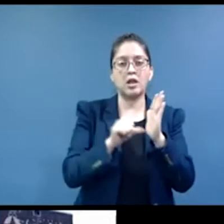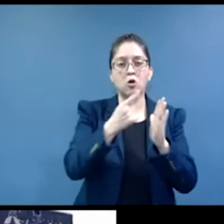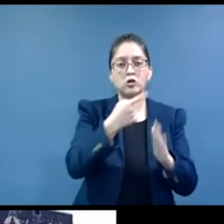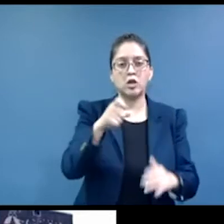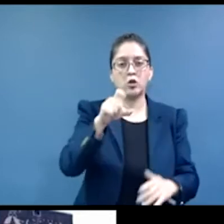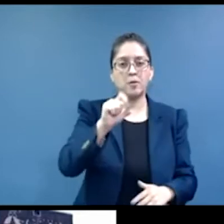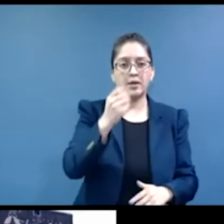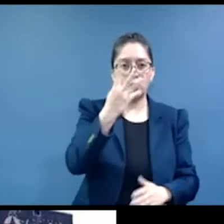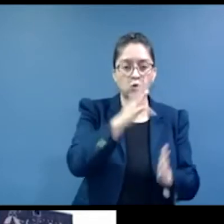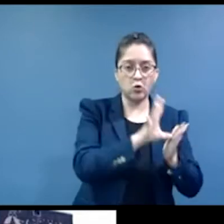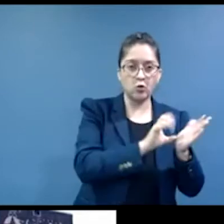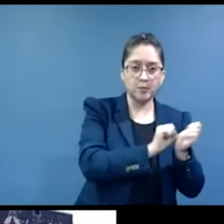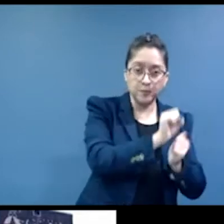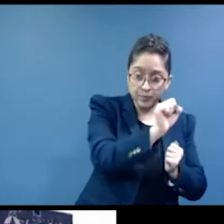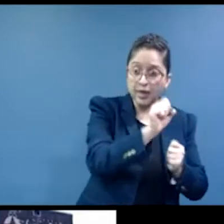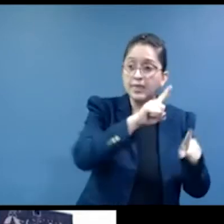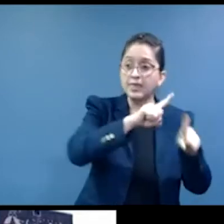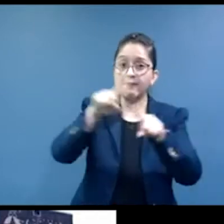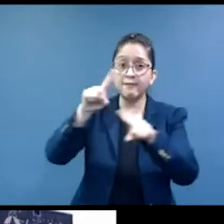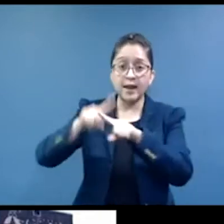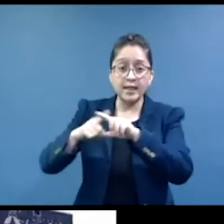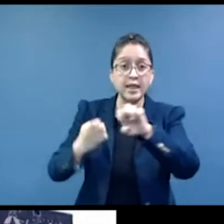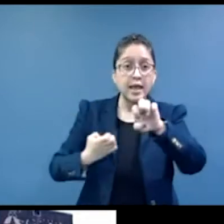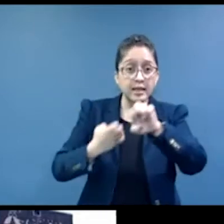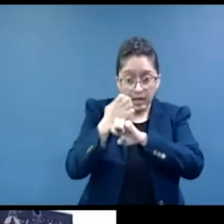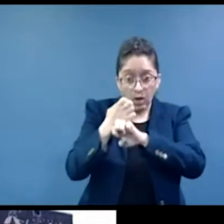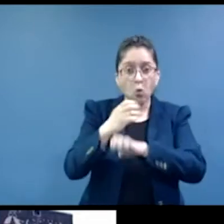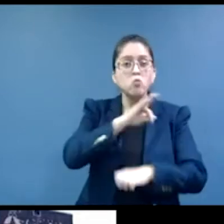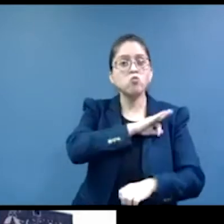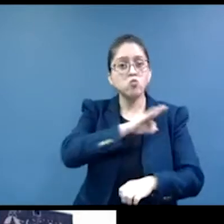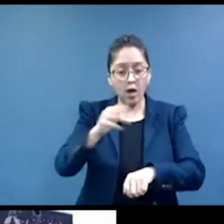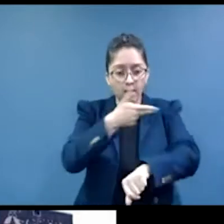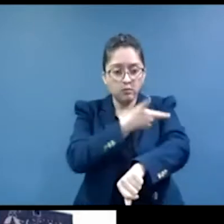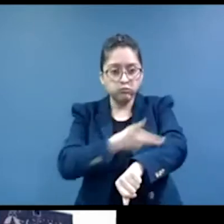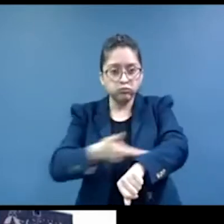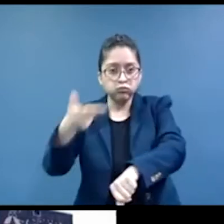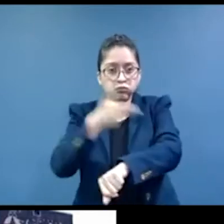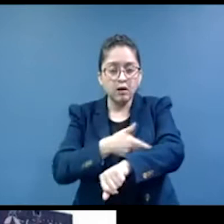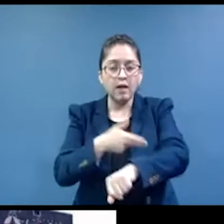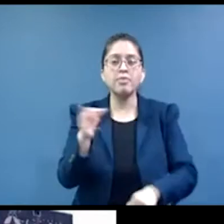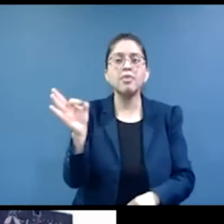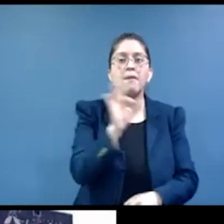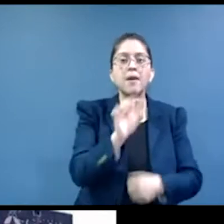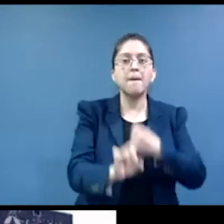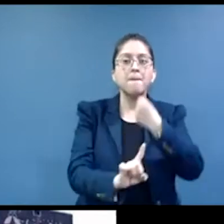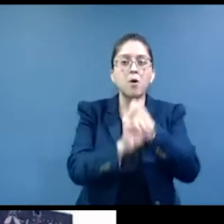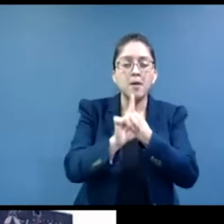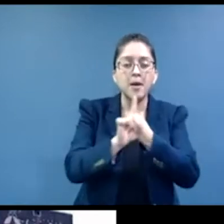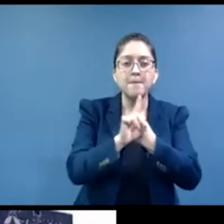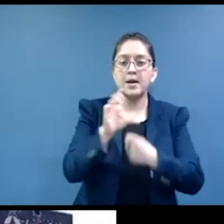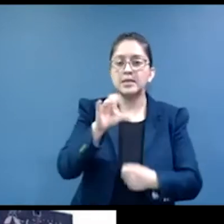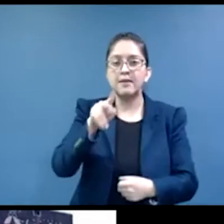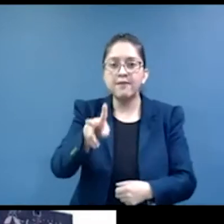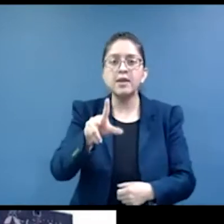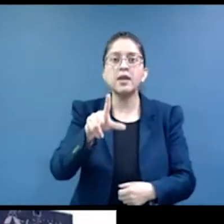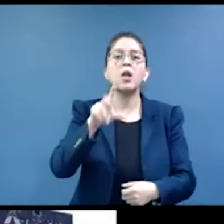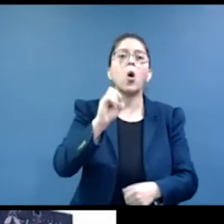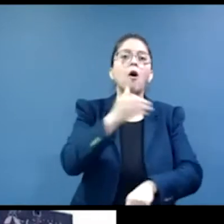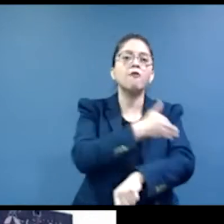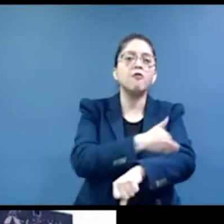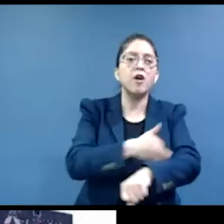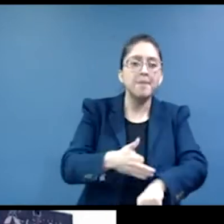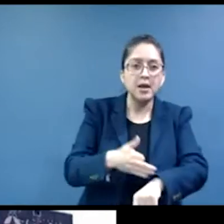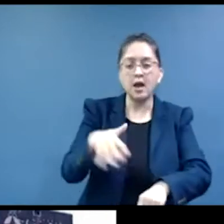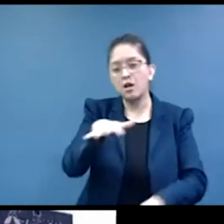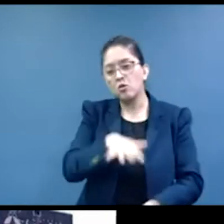las entidades federativas sí tendrían competencia para regular las consecuencias civiles y familiares que derivan del uso de